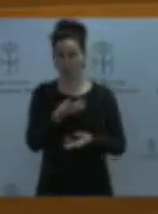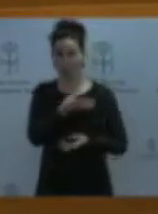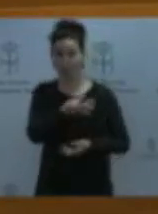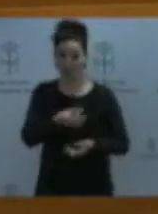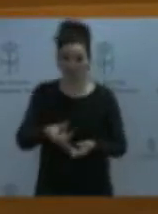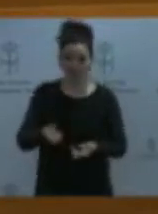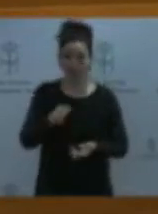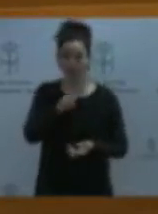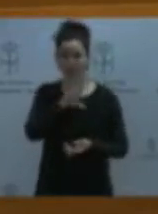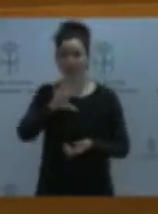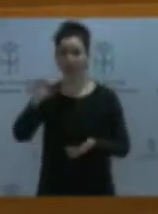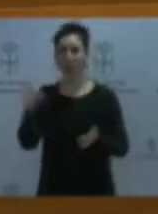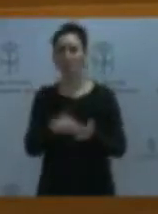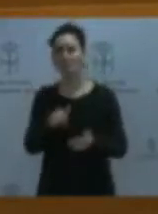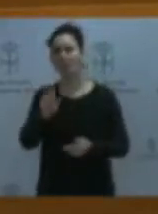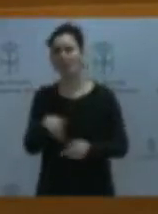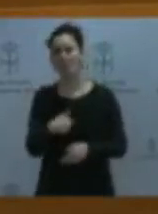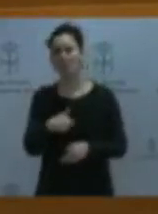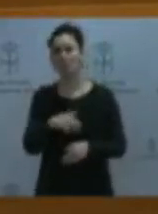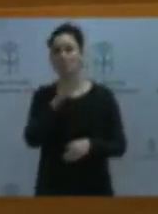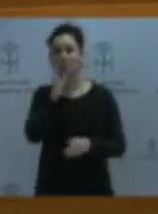nacer en un territorio,